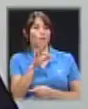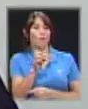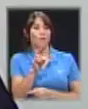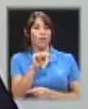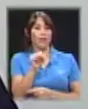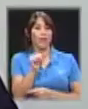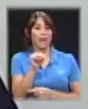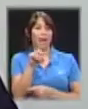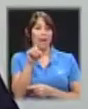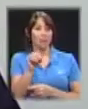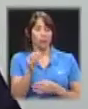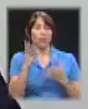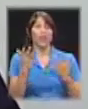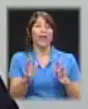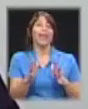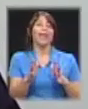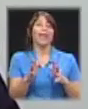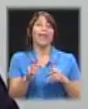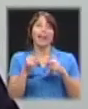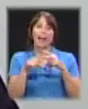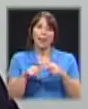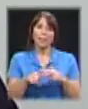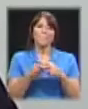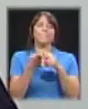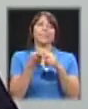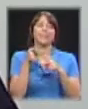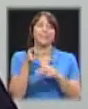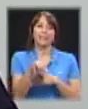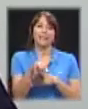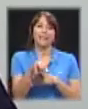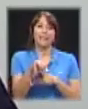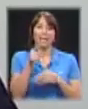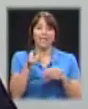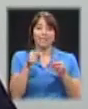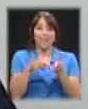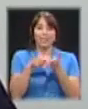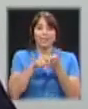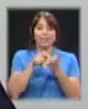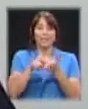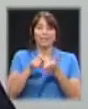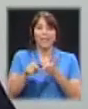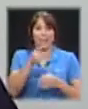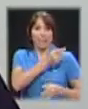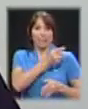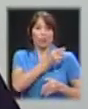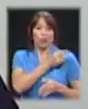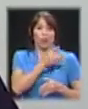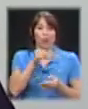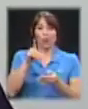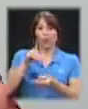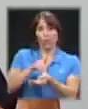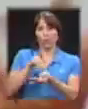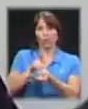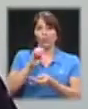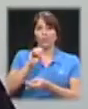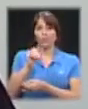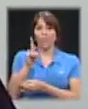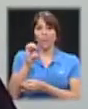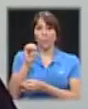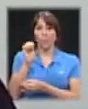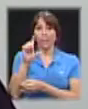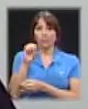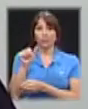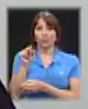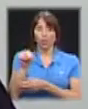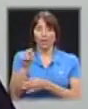esa tesis doctoral que la dirigió el profesor Samuelson en el Instituto Tecnológico de Massachusetts, es